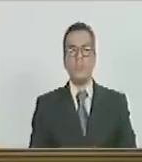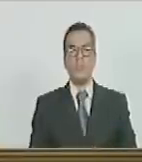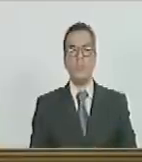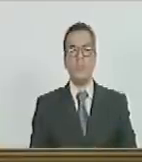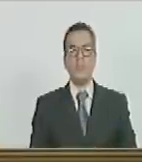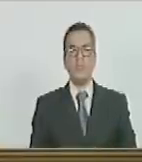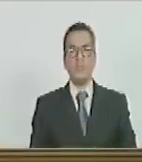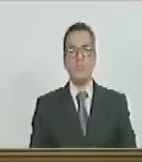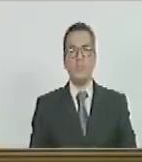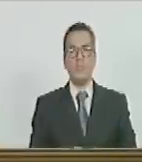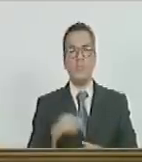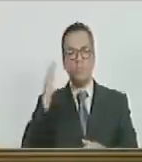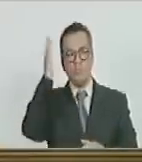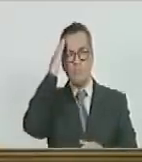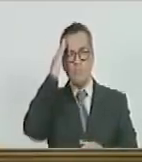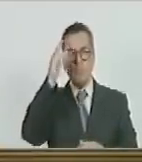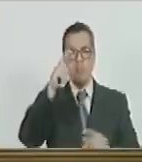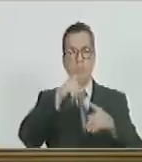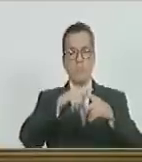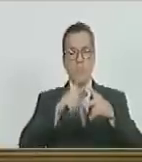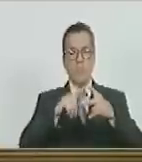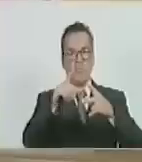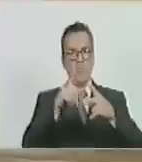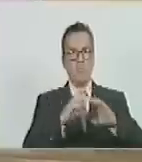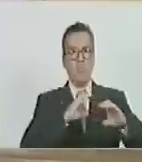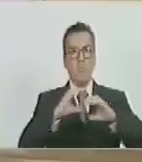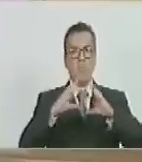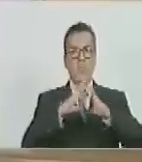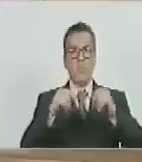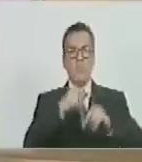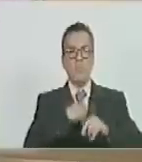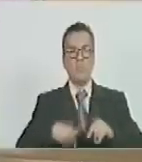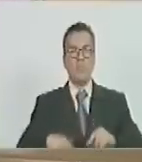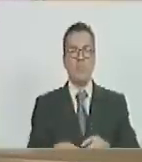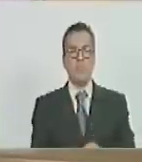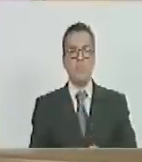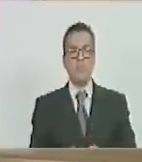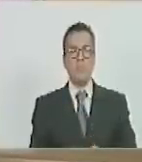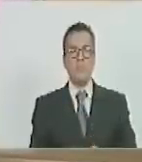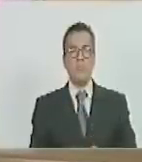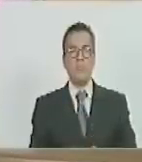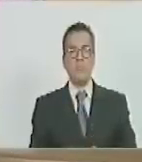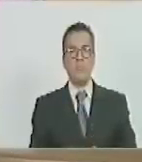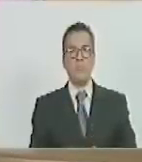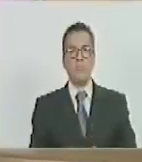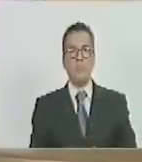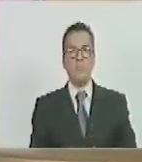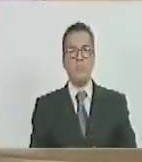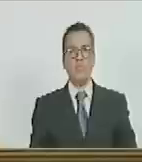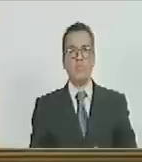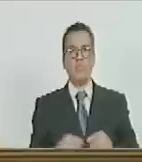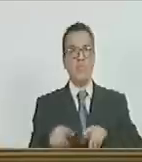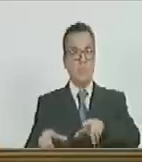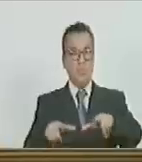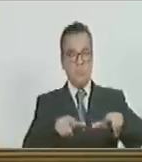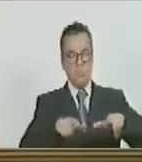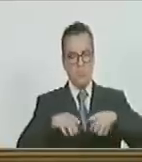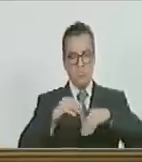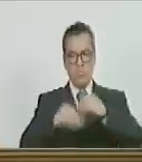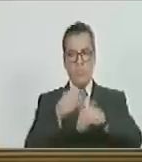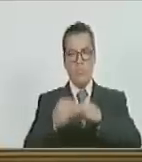En cuenta. Siguiente. Es todo de la cuenta, ciudadano presidente. Bien, vamos a dar un espacio entonces